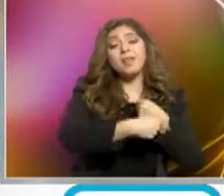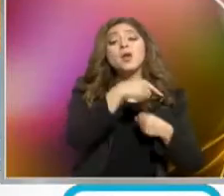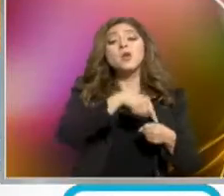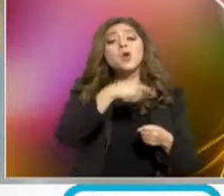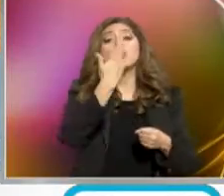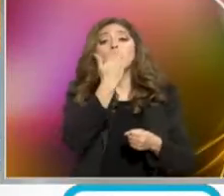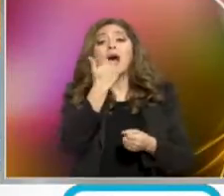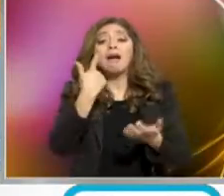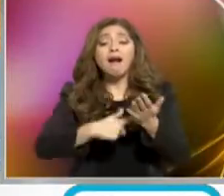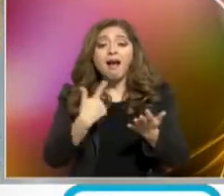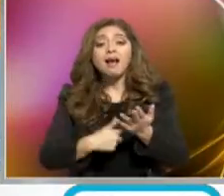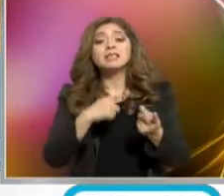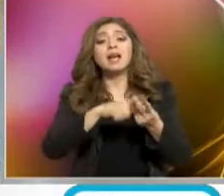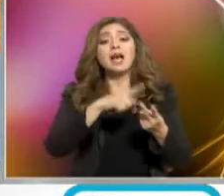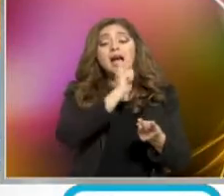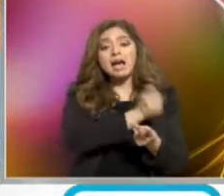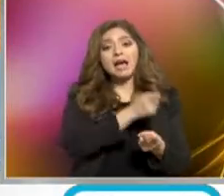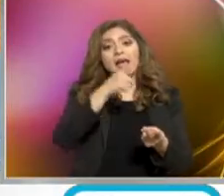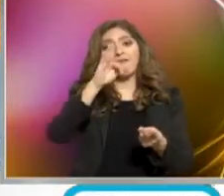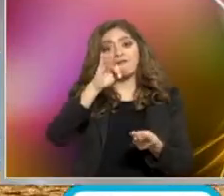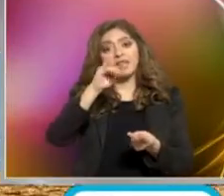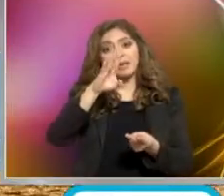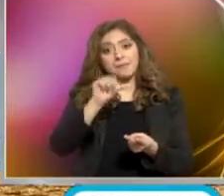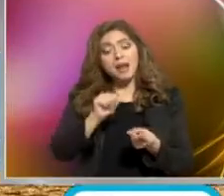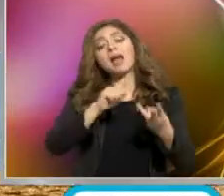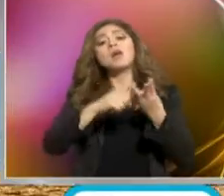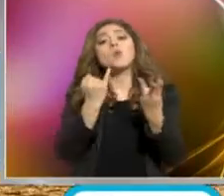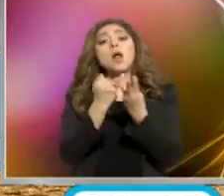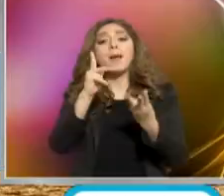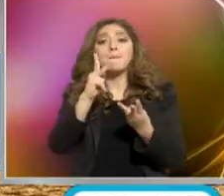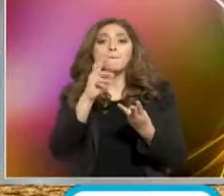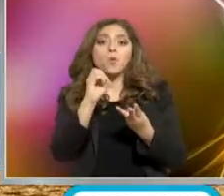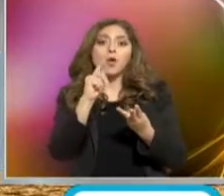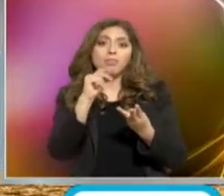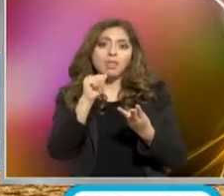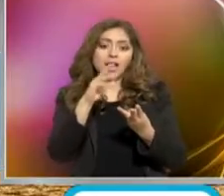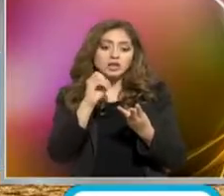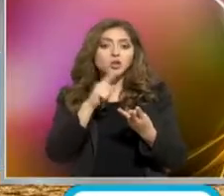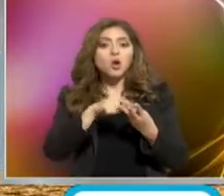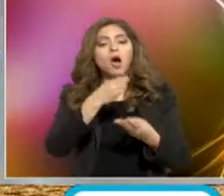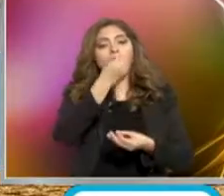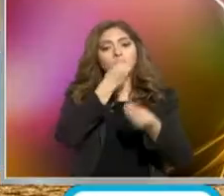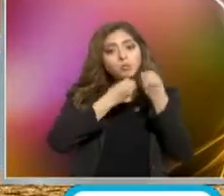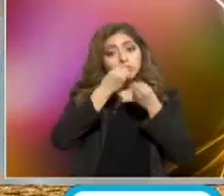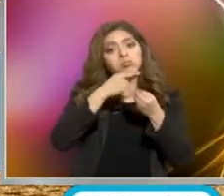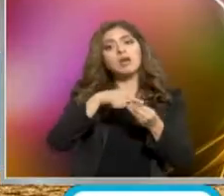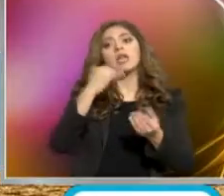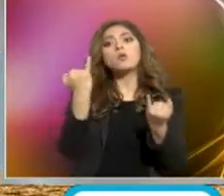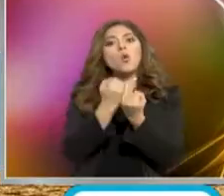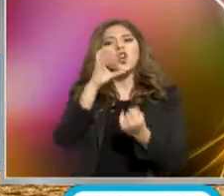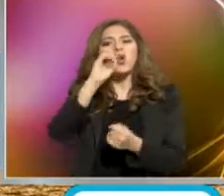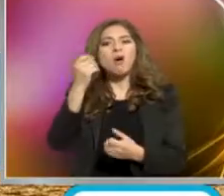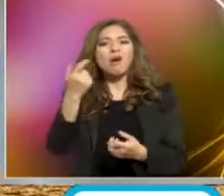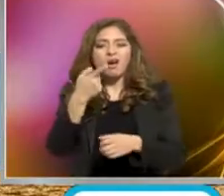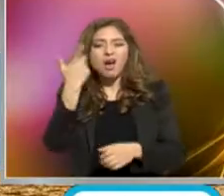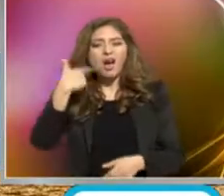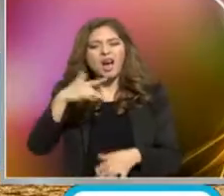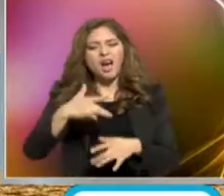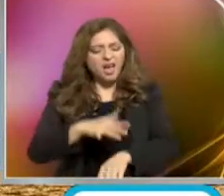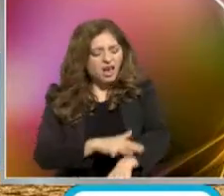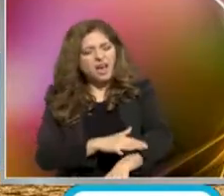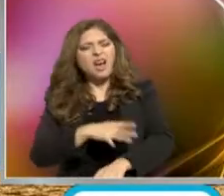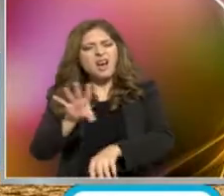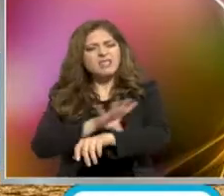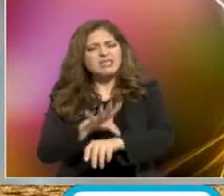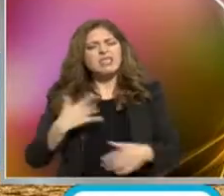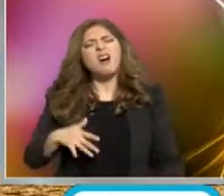fibra y tiene vitaminas y minerales como el potasio. No te dan calambres. Muy bien, no te dan También calambres. no te da Perfecto para calambres. antes del entrenamiento Del físico. entrenamiento. Te